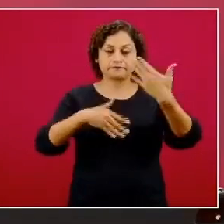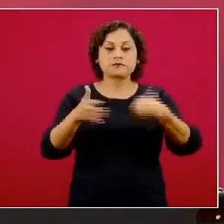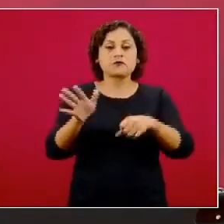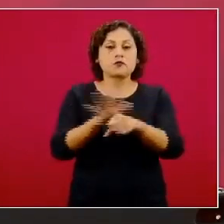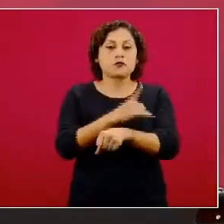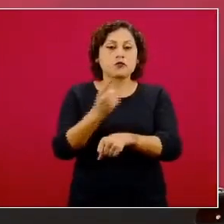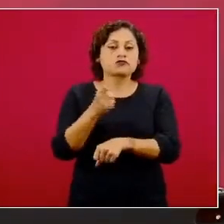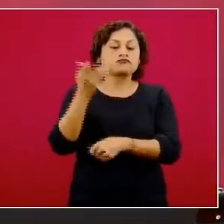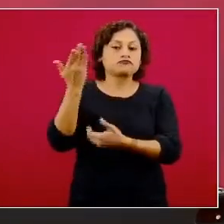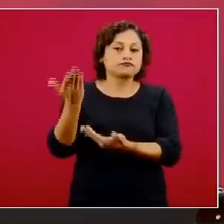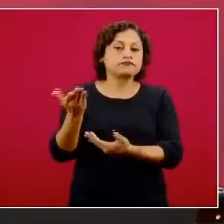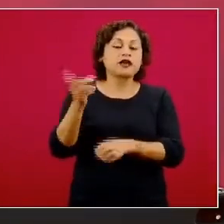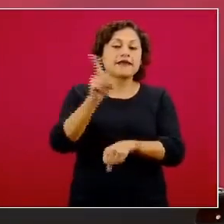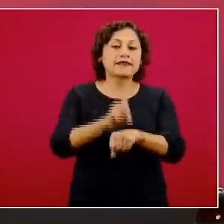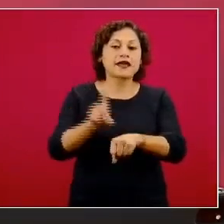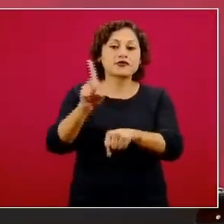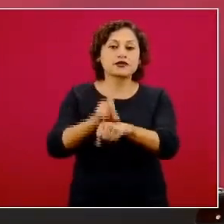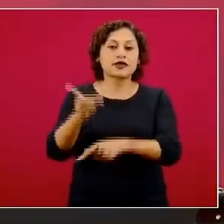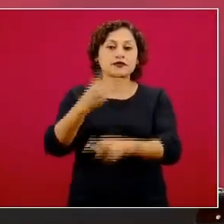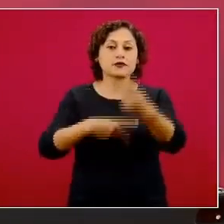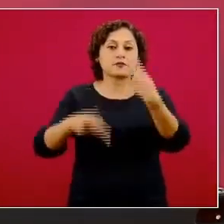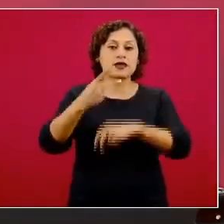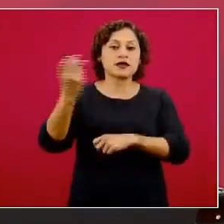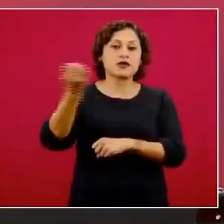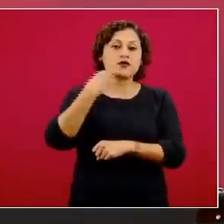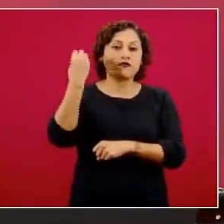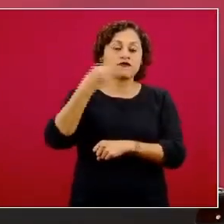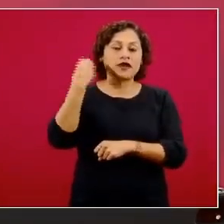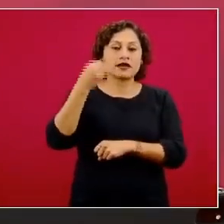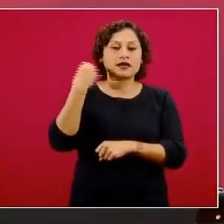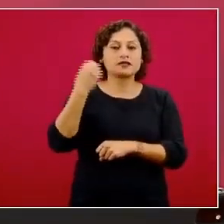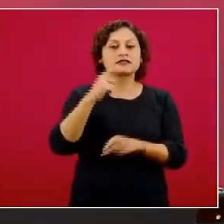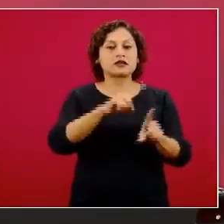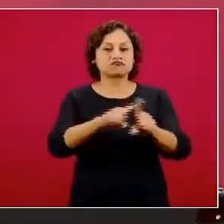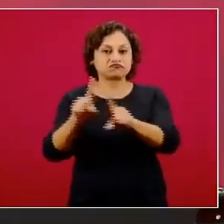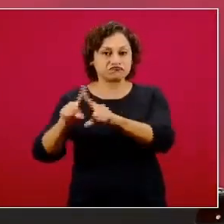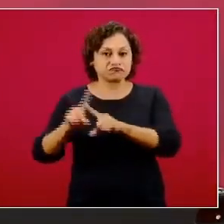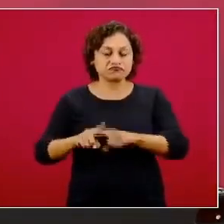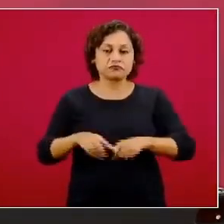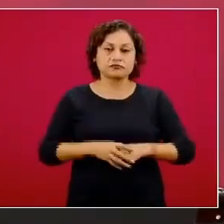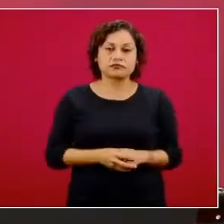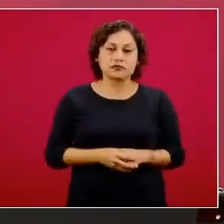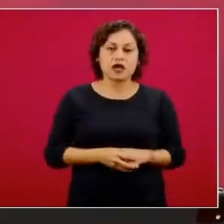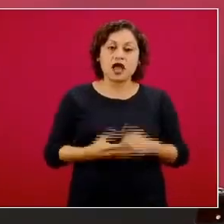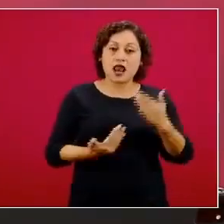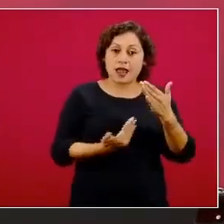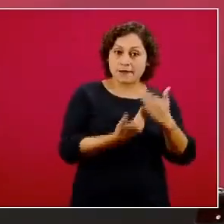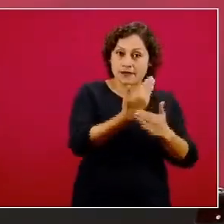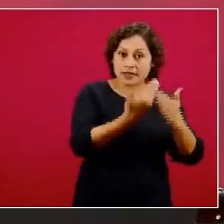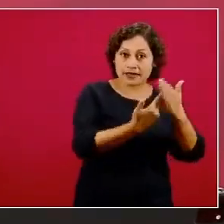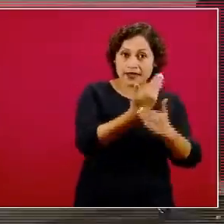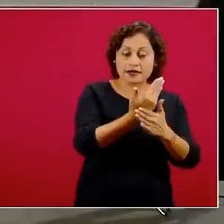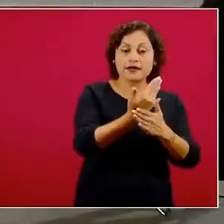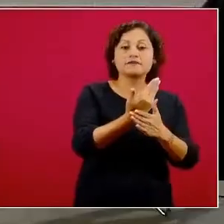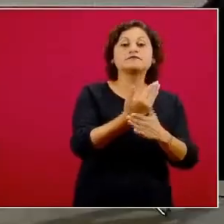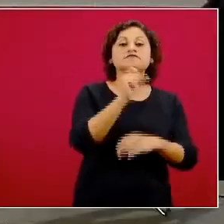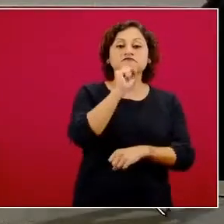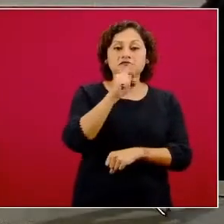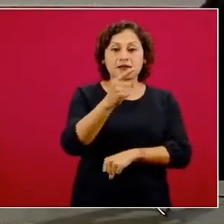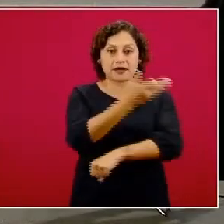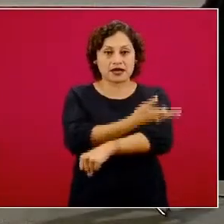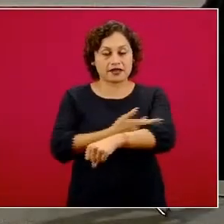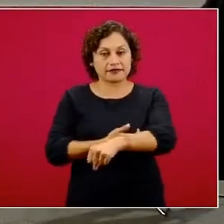están aquí en las conferencias de prensa, tanto de la mañana como por la